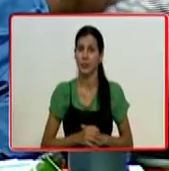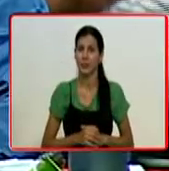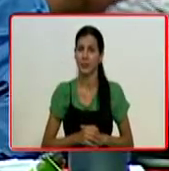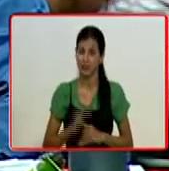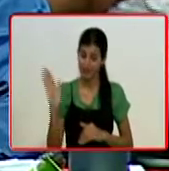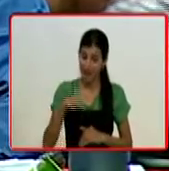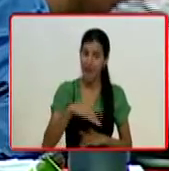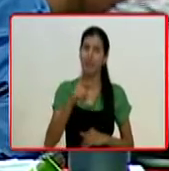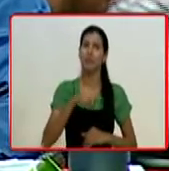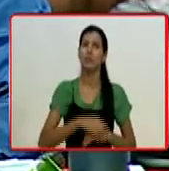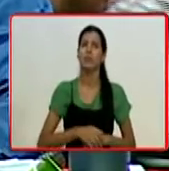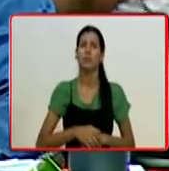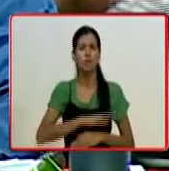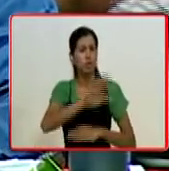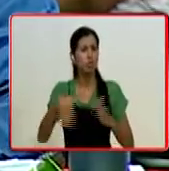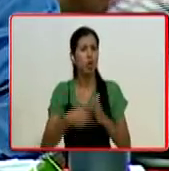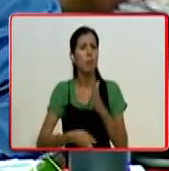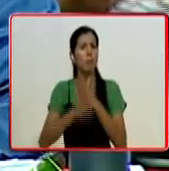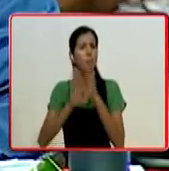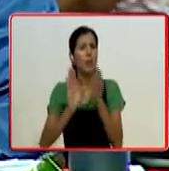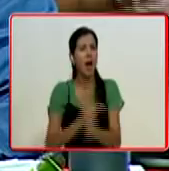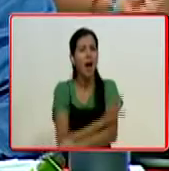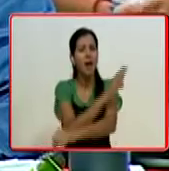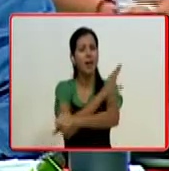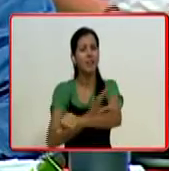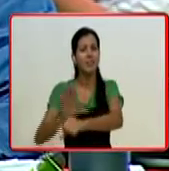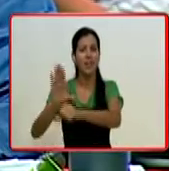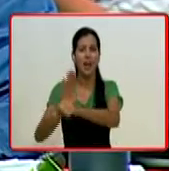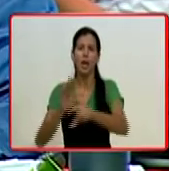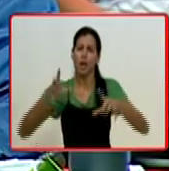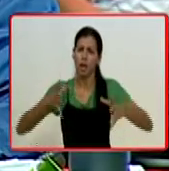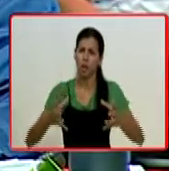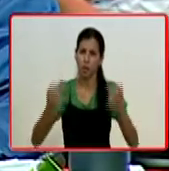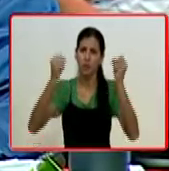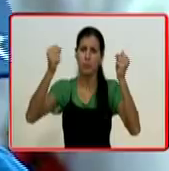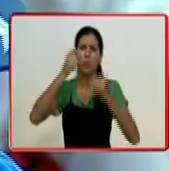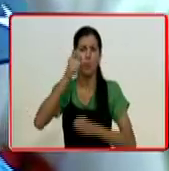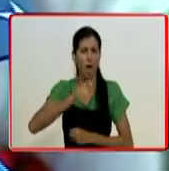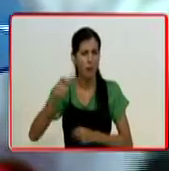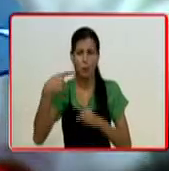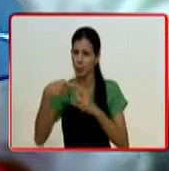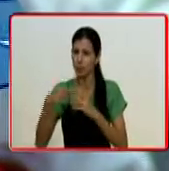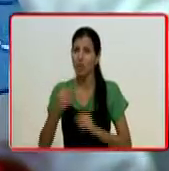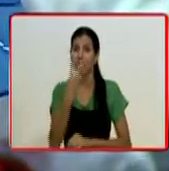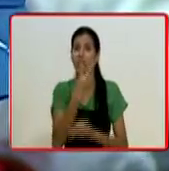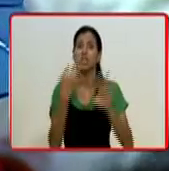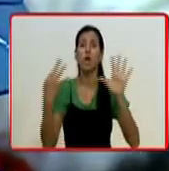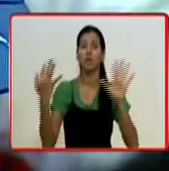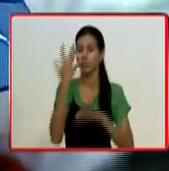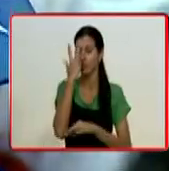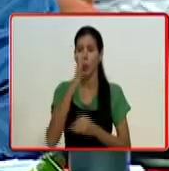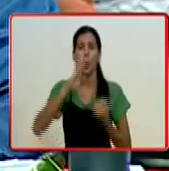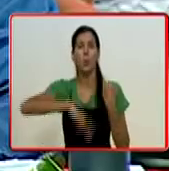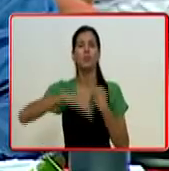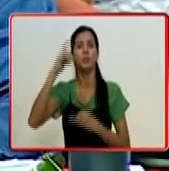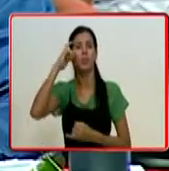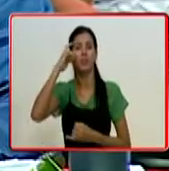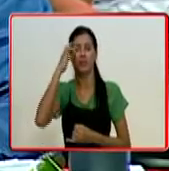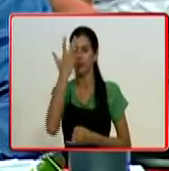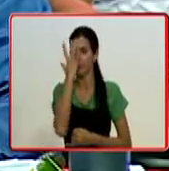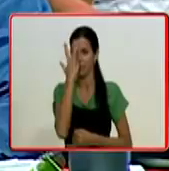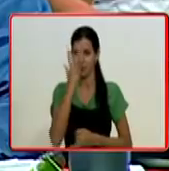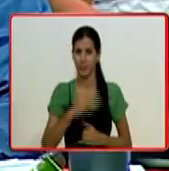Y vamos a cantar los himnos de la patria. 28 de febrero, último día de